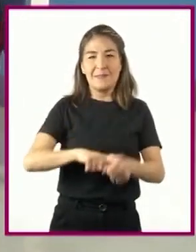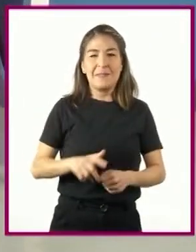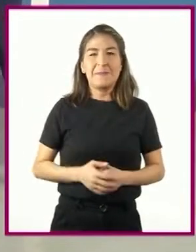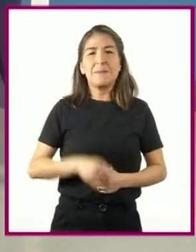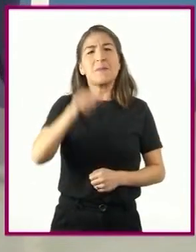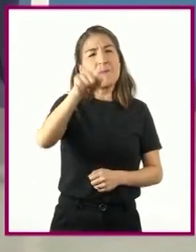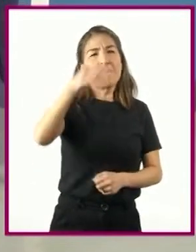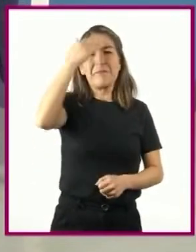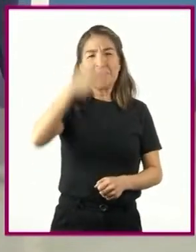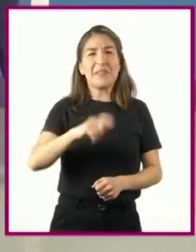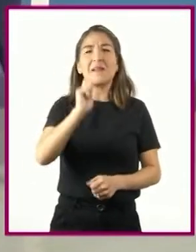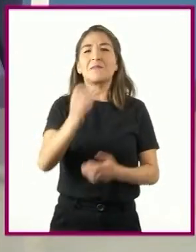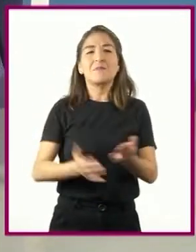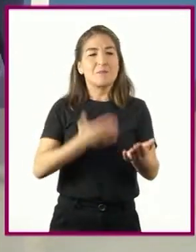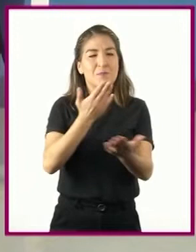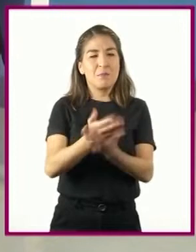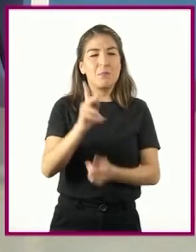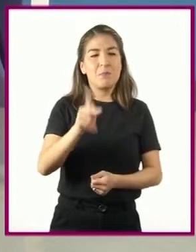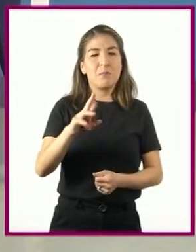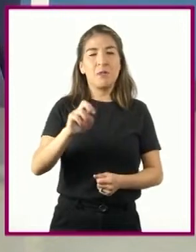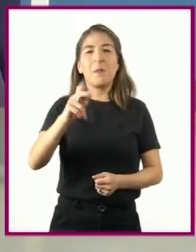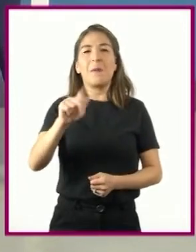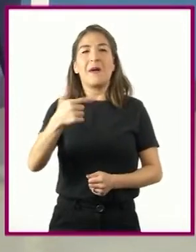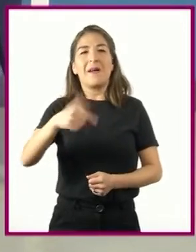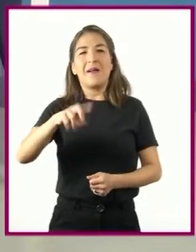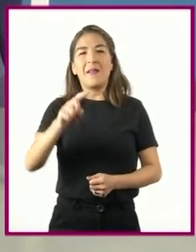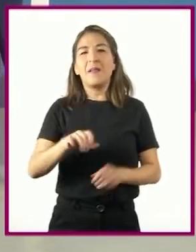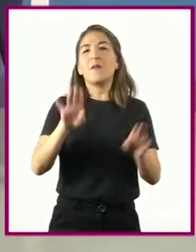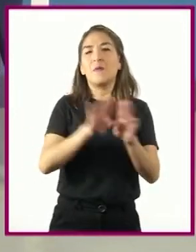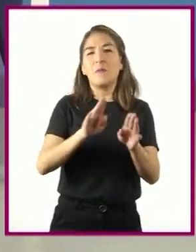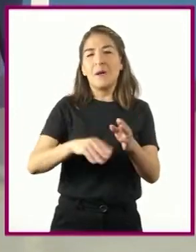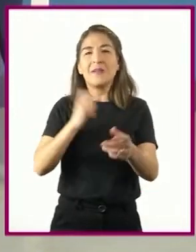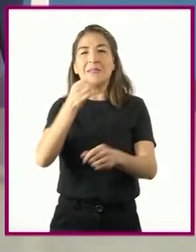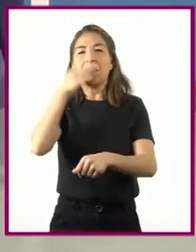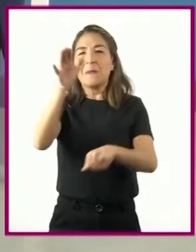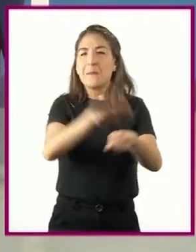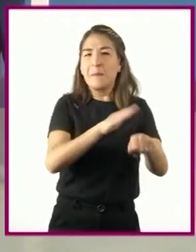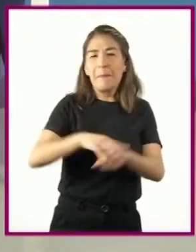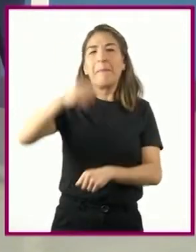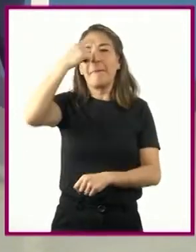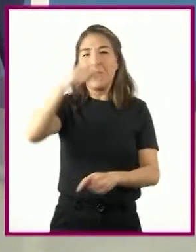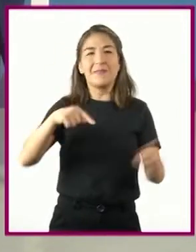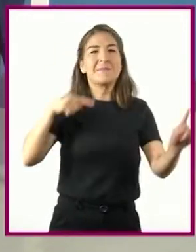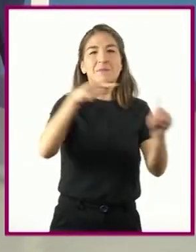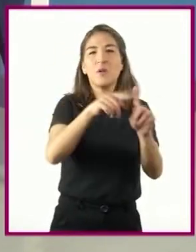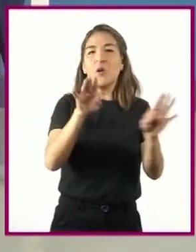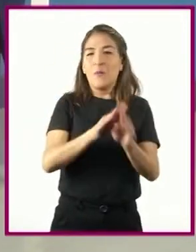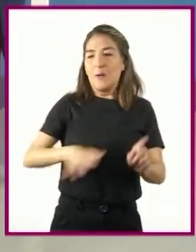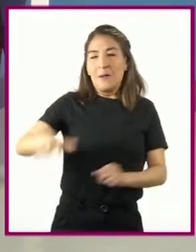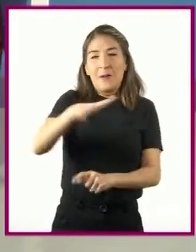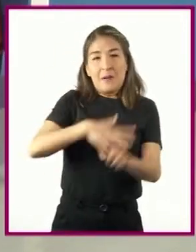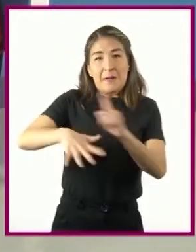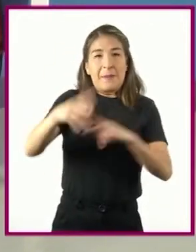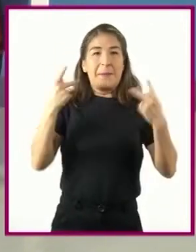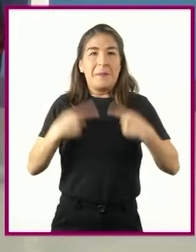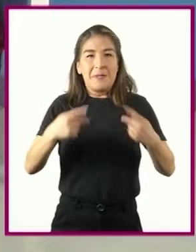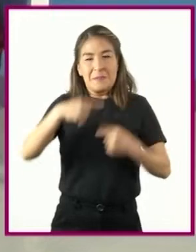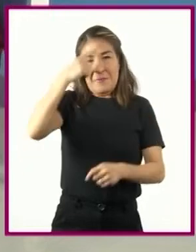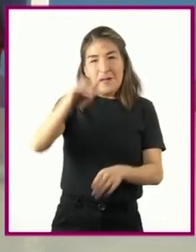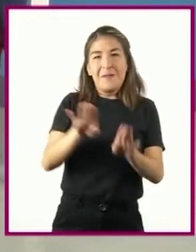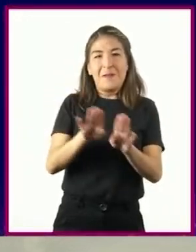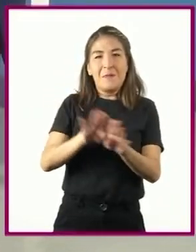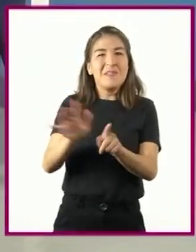¿Sabían que la propaganda utilizada por los países estaba encaminada a influir en la mente y en la forma de actuar de sus